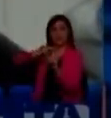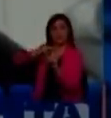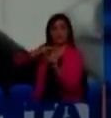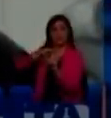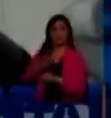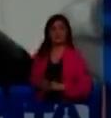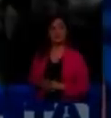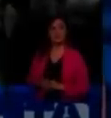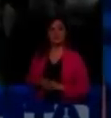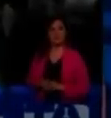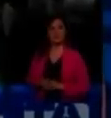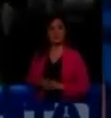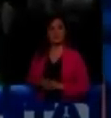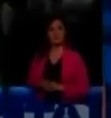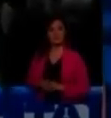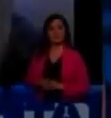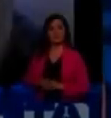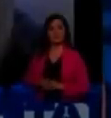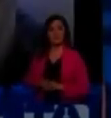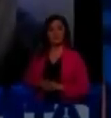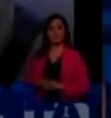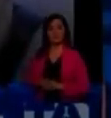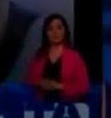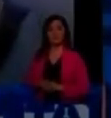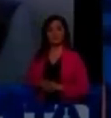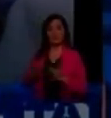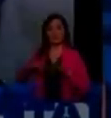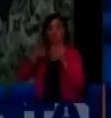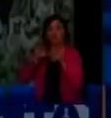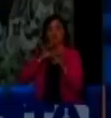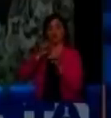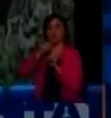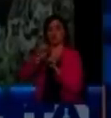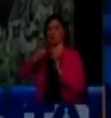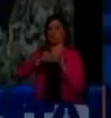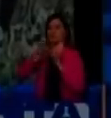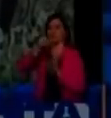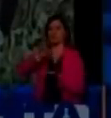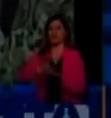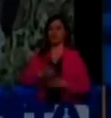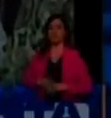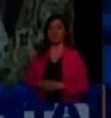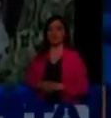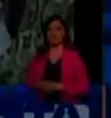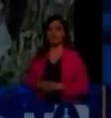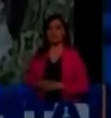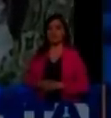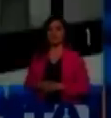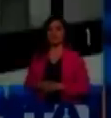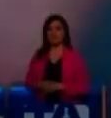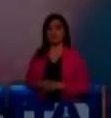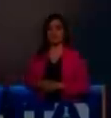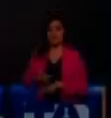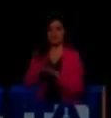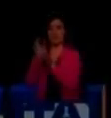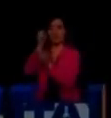manera bien importante, de una manera en la que este tipo de situaciones no se vuelva a repetir. Los dejo invitados a la